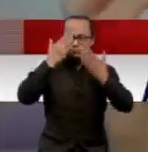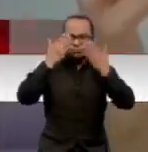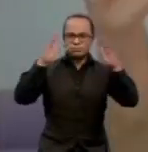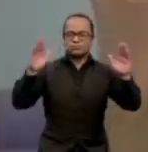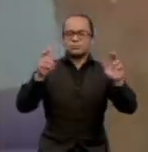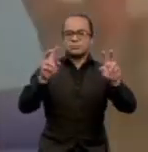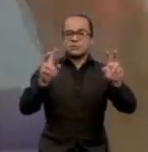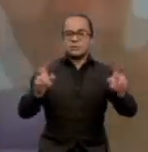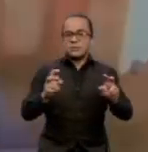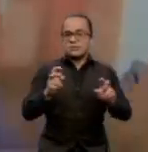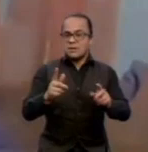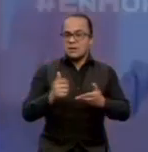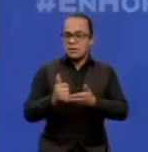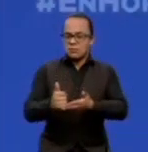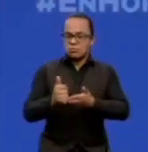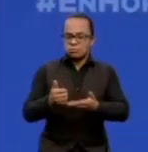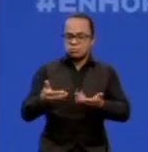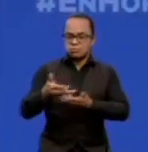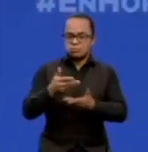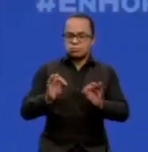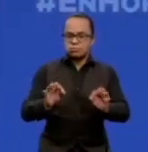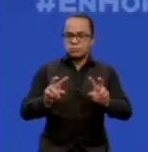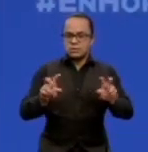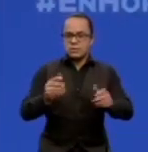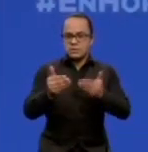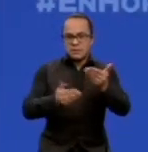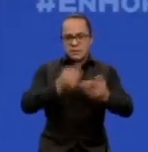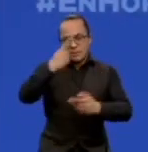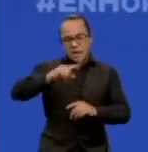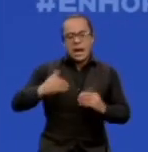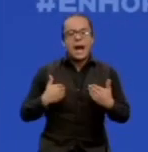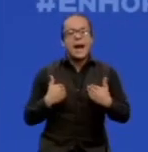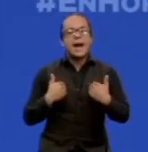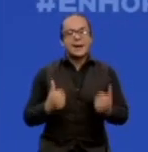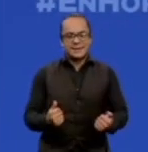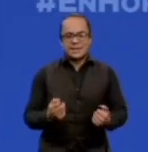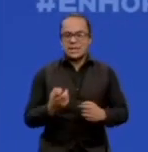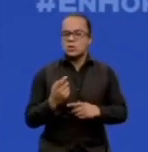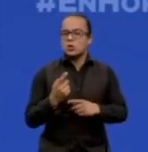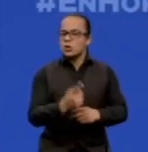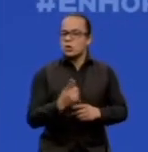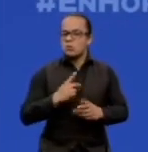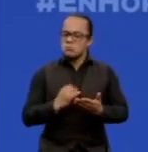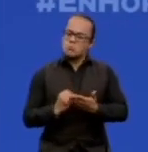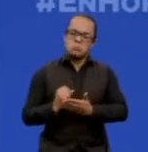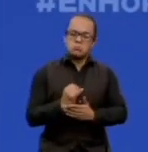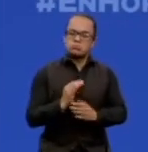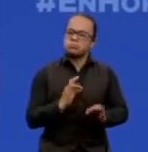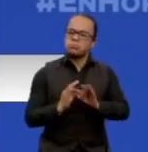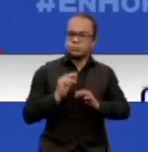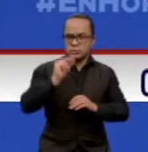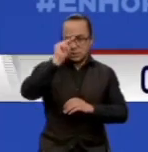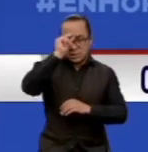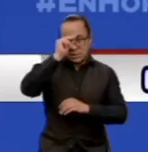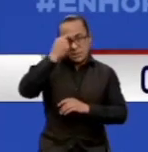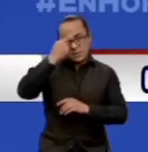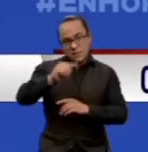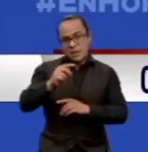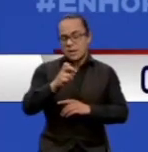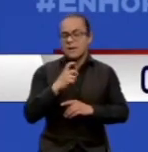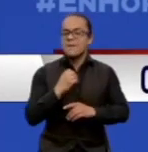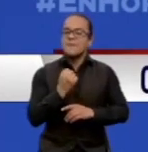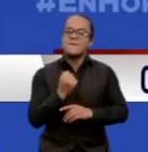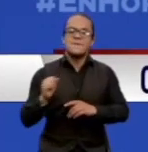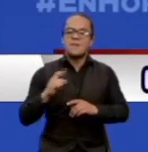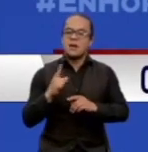a ayudar solo a ciertas cosas, sino entender que es una decisión inteligente el tener